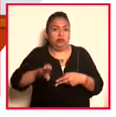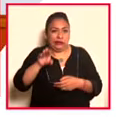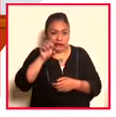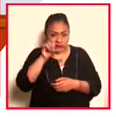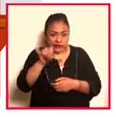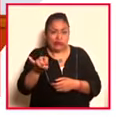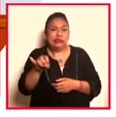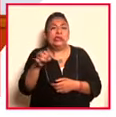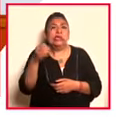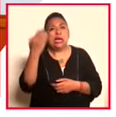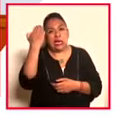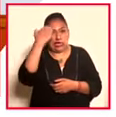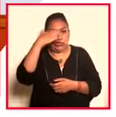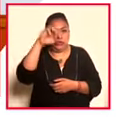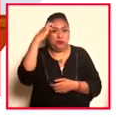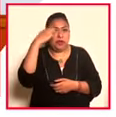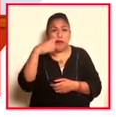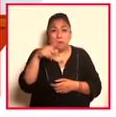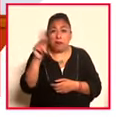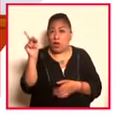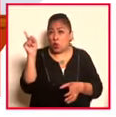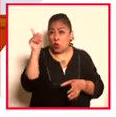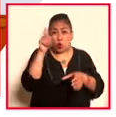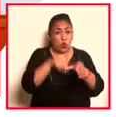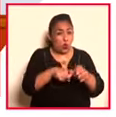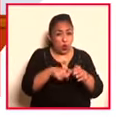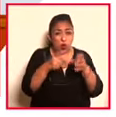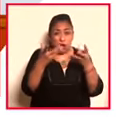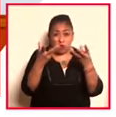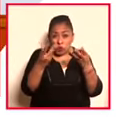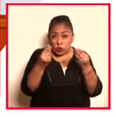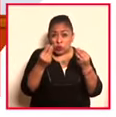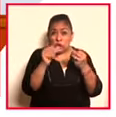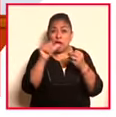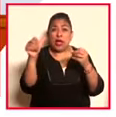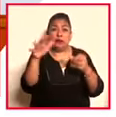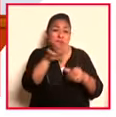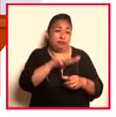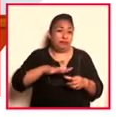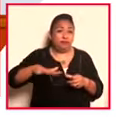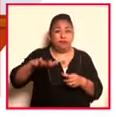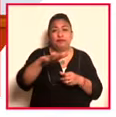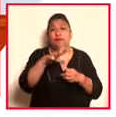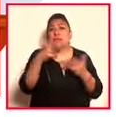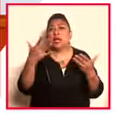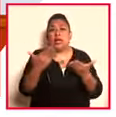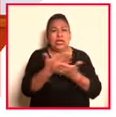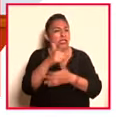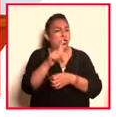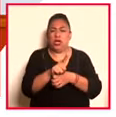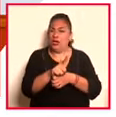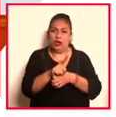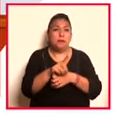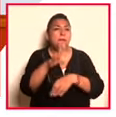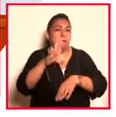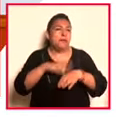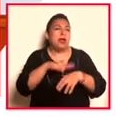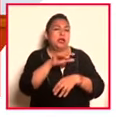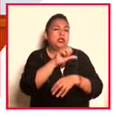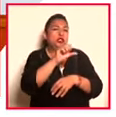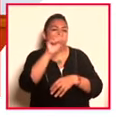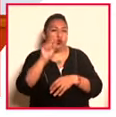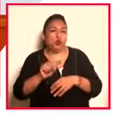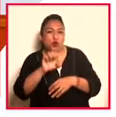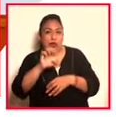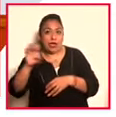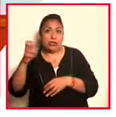carrera, pero que no están insertados mucho en el ámbito, digamos, nacional, sino más del sureste, lo cual también